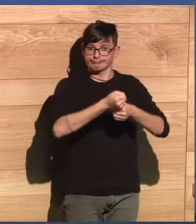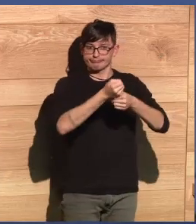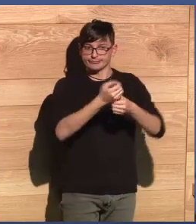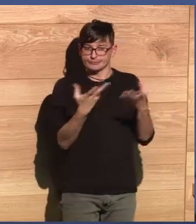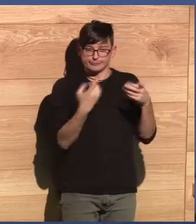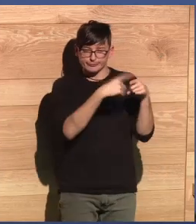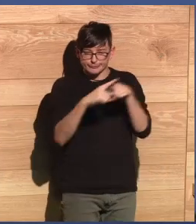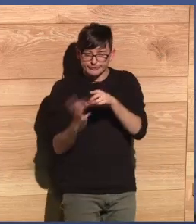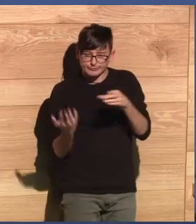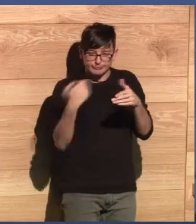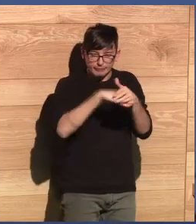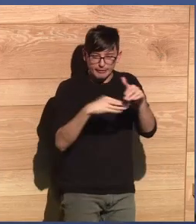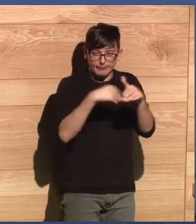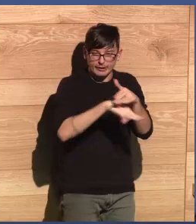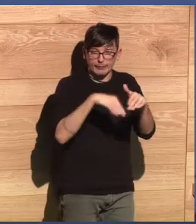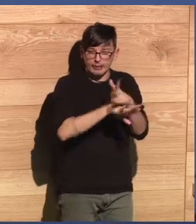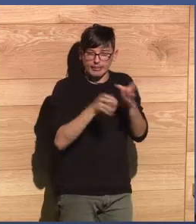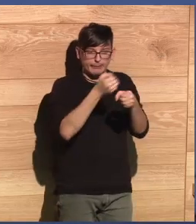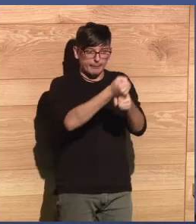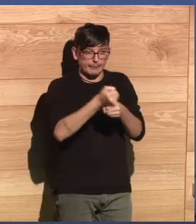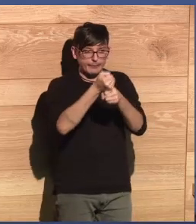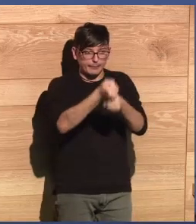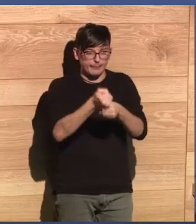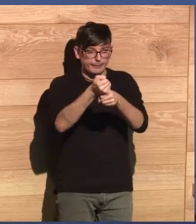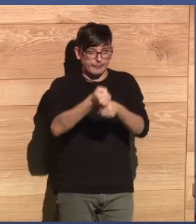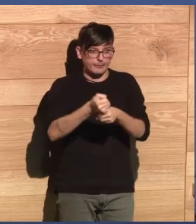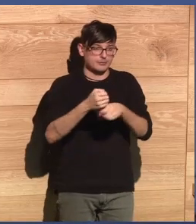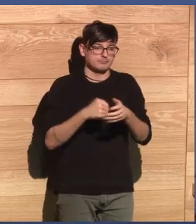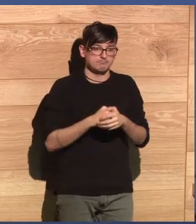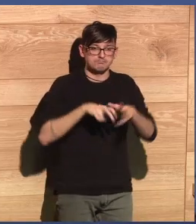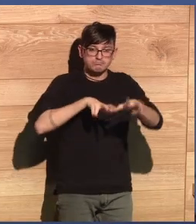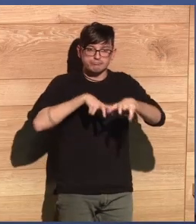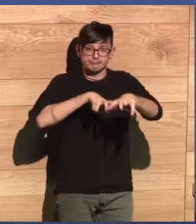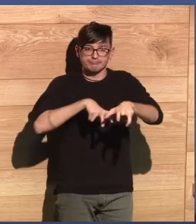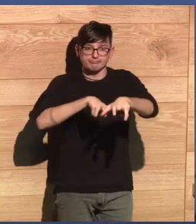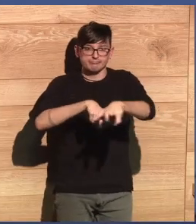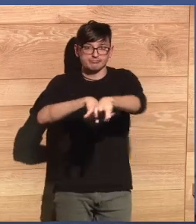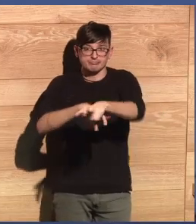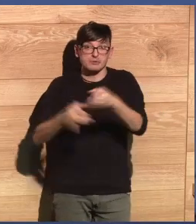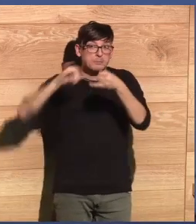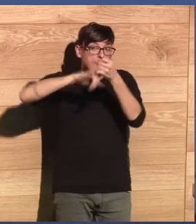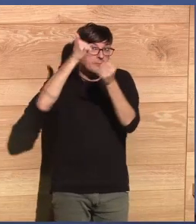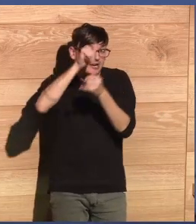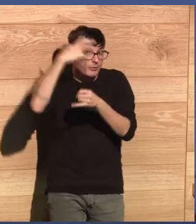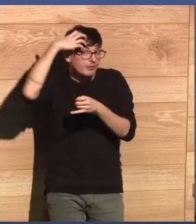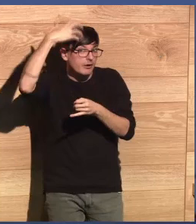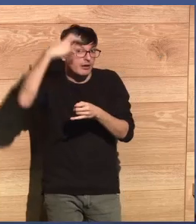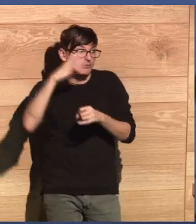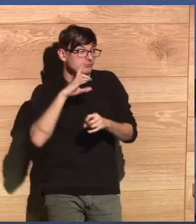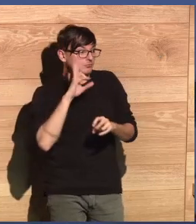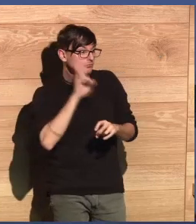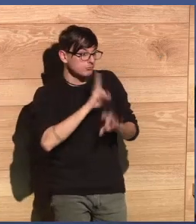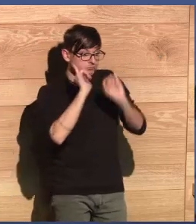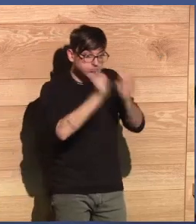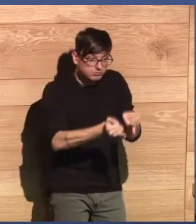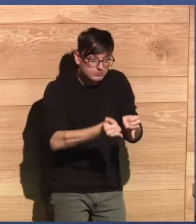arte, y la misma reina se encargó de dirigir el camino hacia Madrid. Cuando su marido, el rey, la vio llegar, se echó las manos a